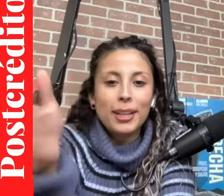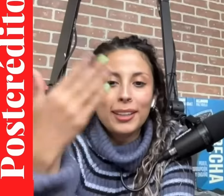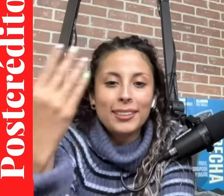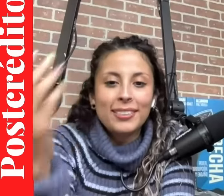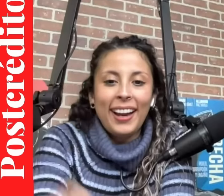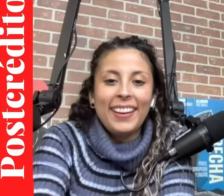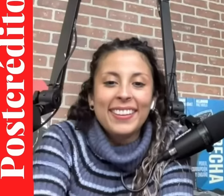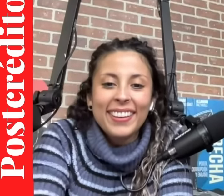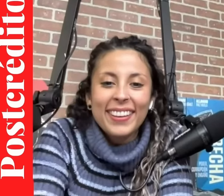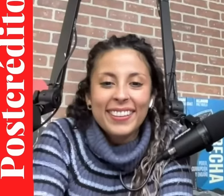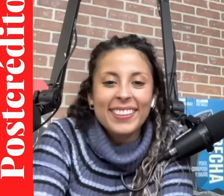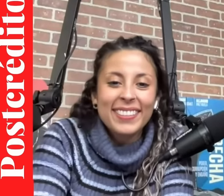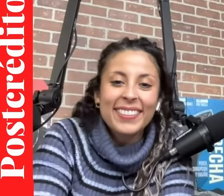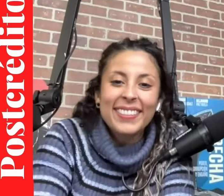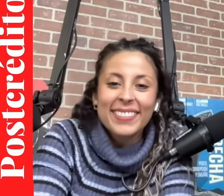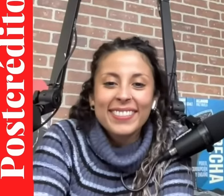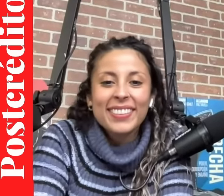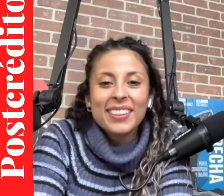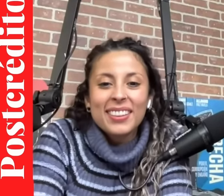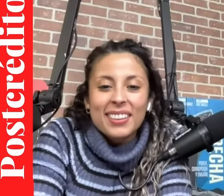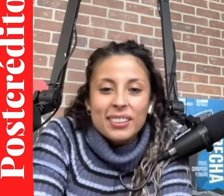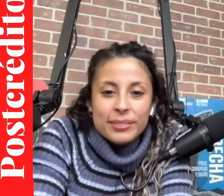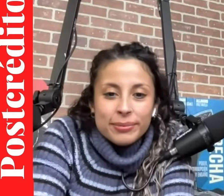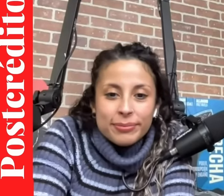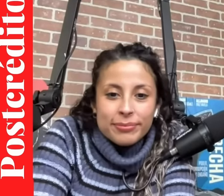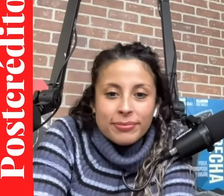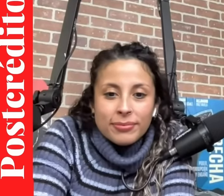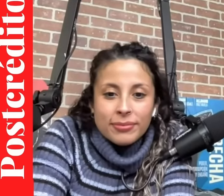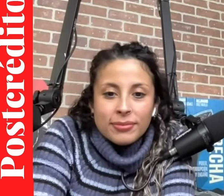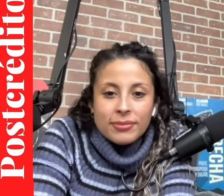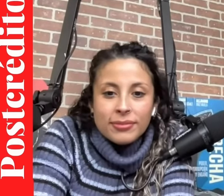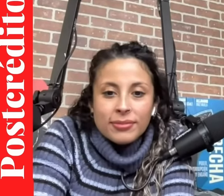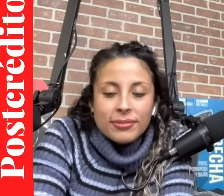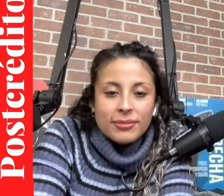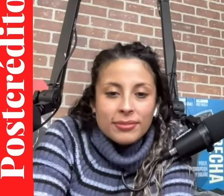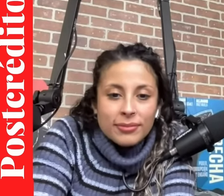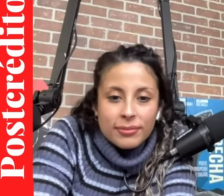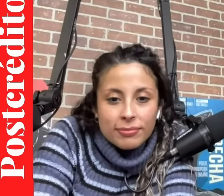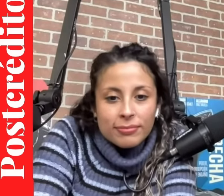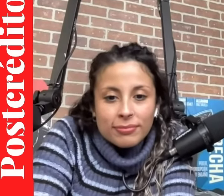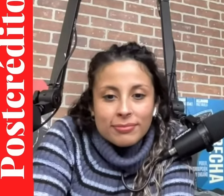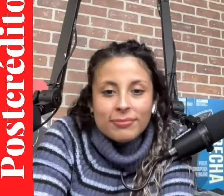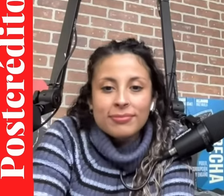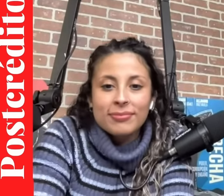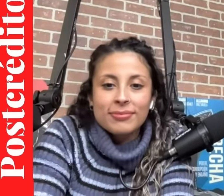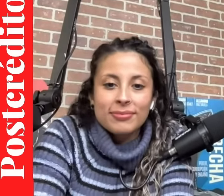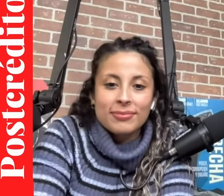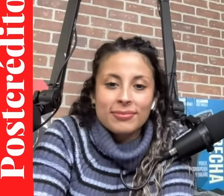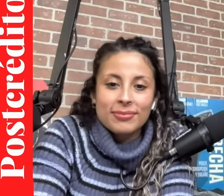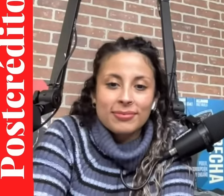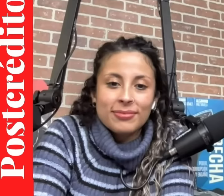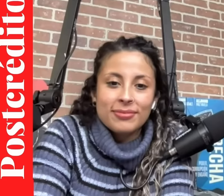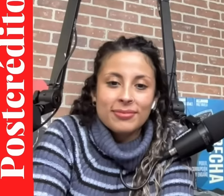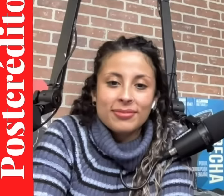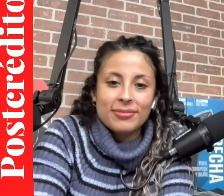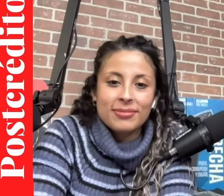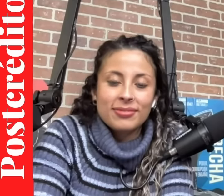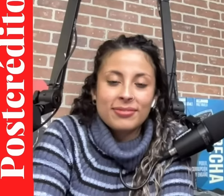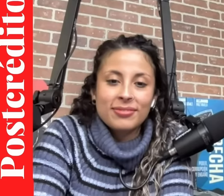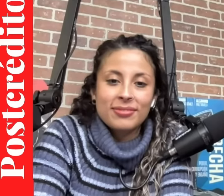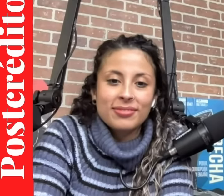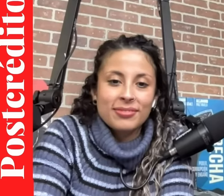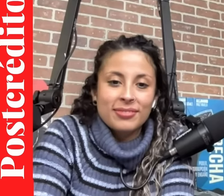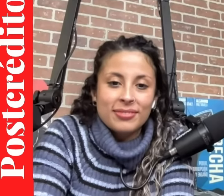Adiós next dice bombitas que ya las extrañábamos también también a ti te extrañábamos casi no te